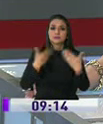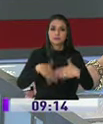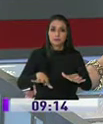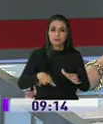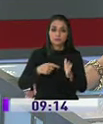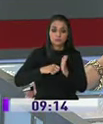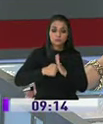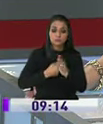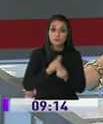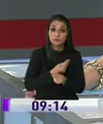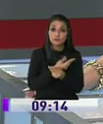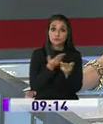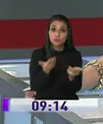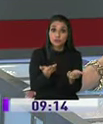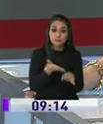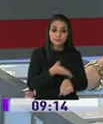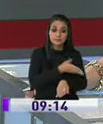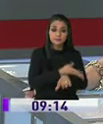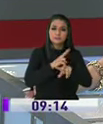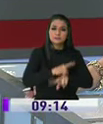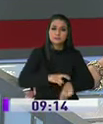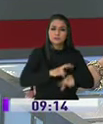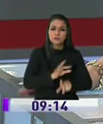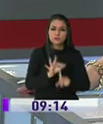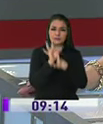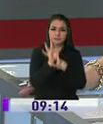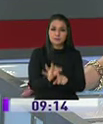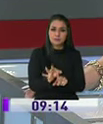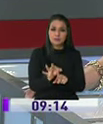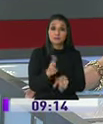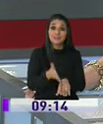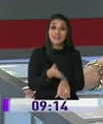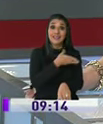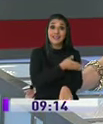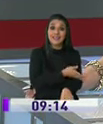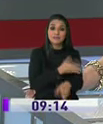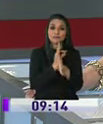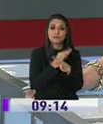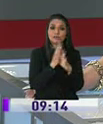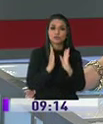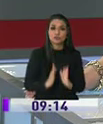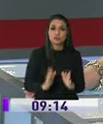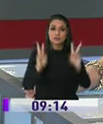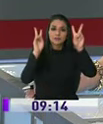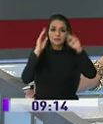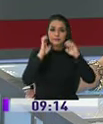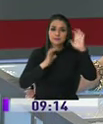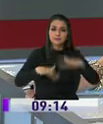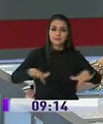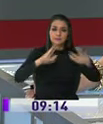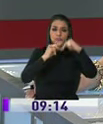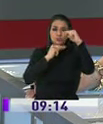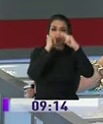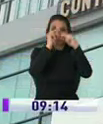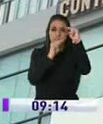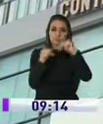de Contraloría General se basó en un examen especial mientras cumplían funciones en el área de sectores estratégicos.